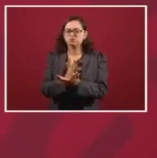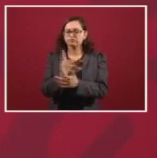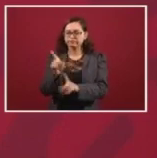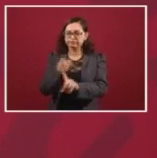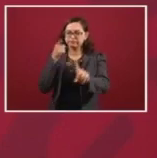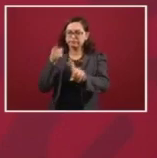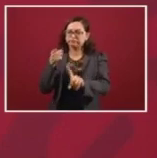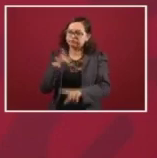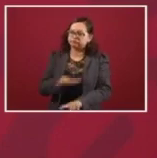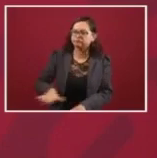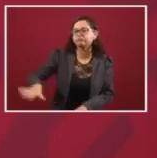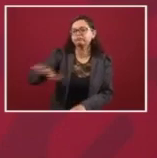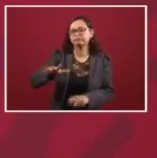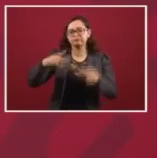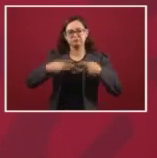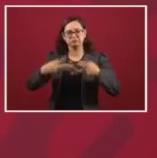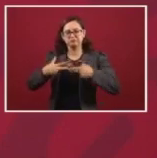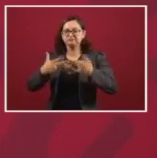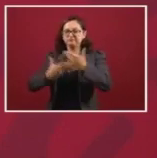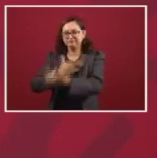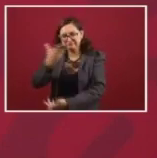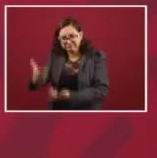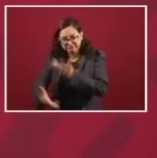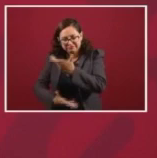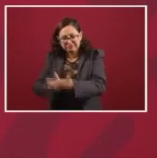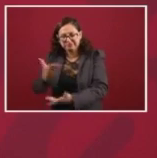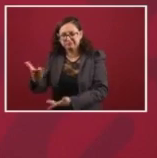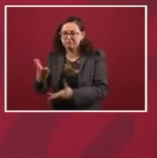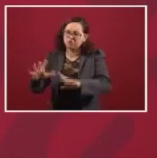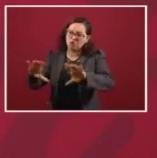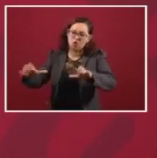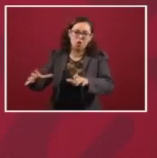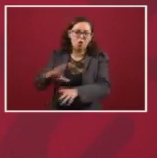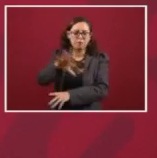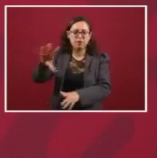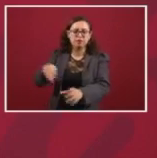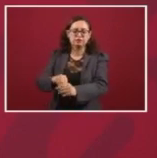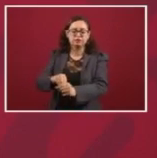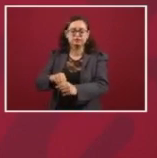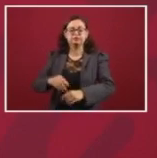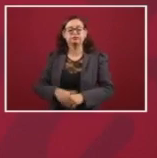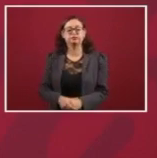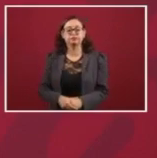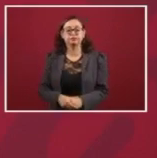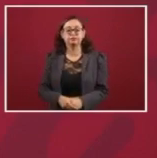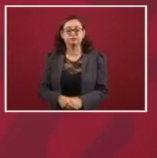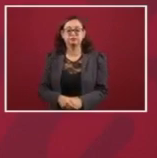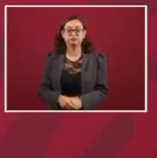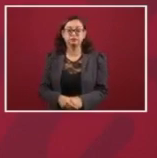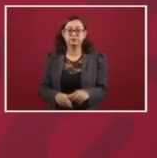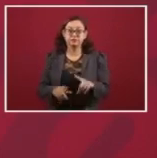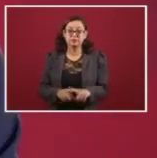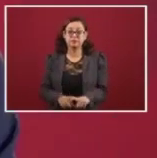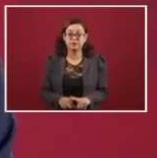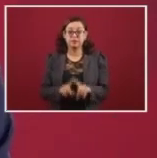los demás, de la sociedad en su conjunto. Y ya en lo personal,